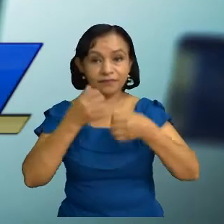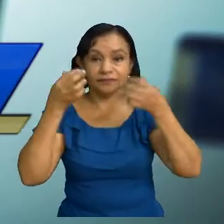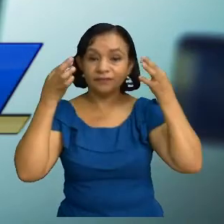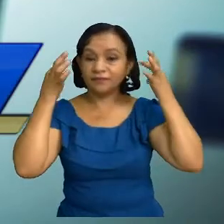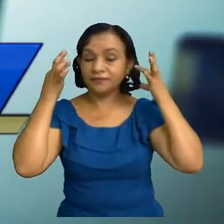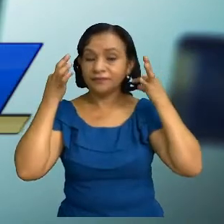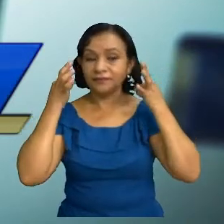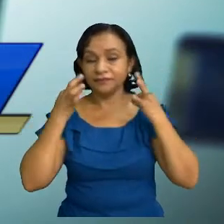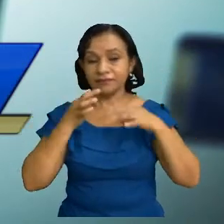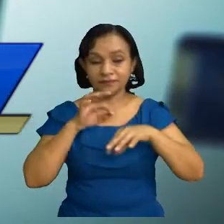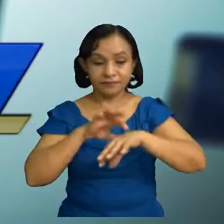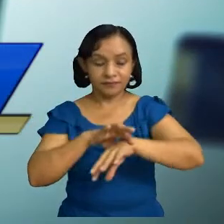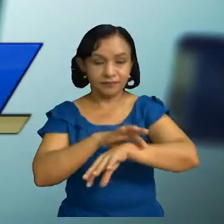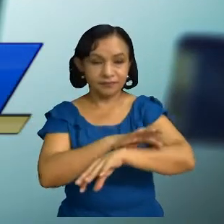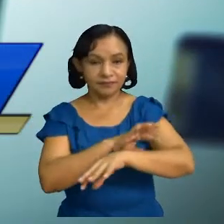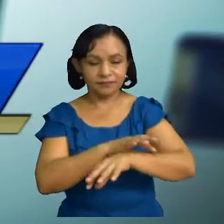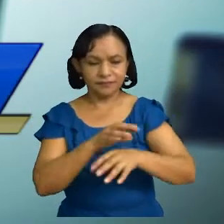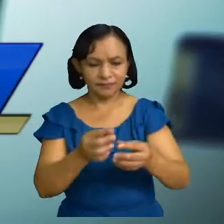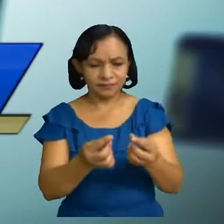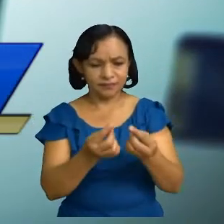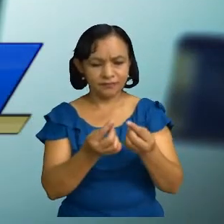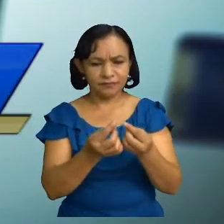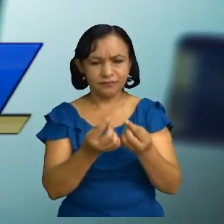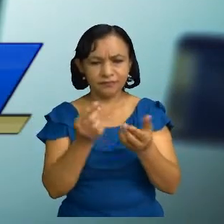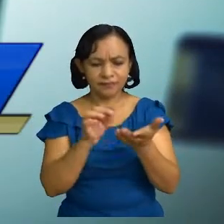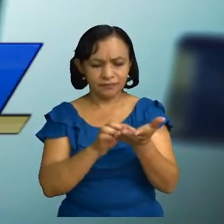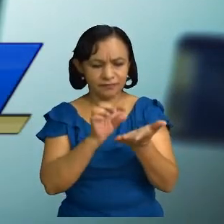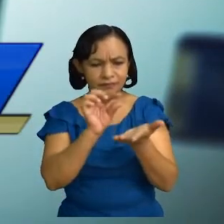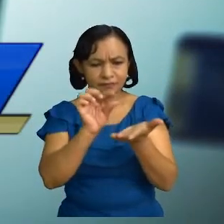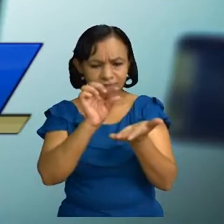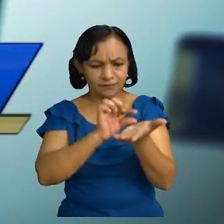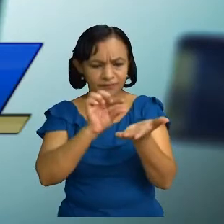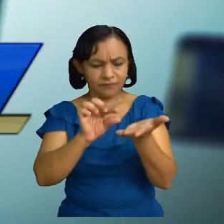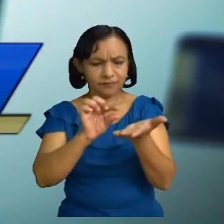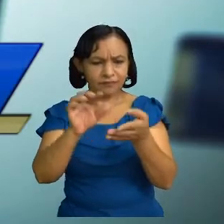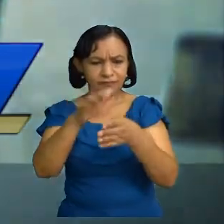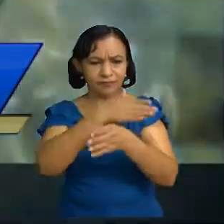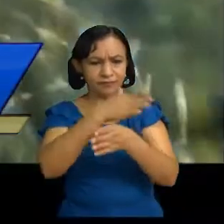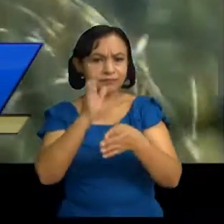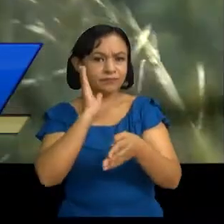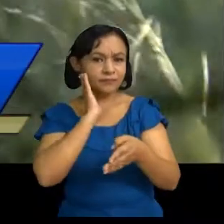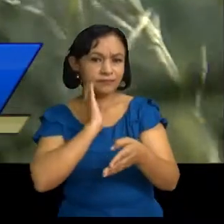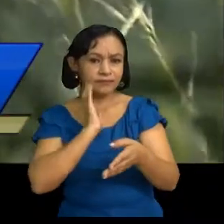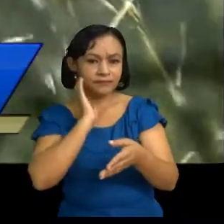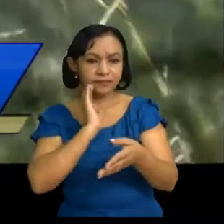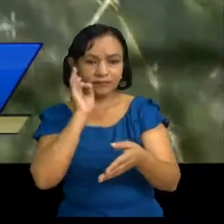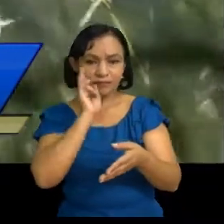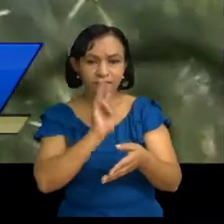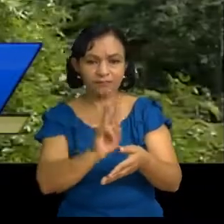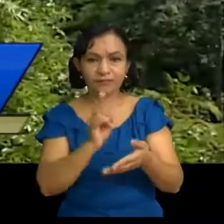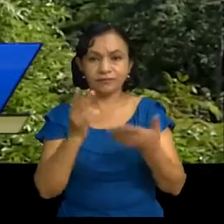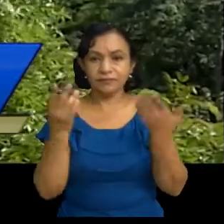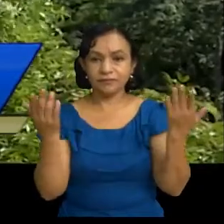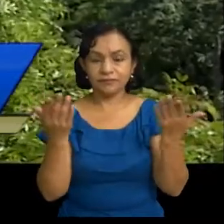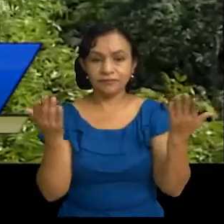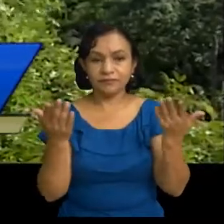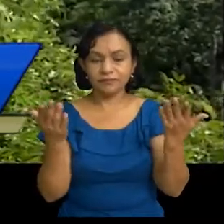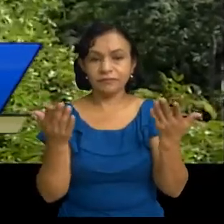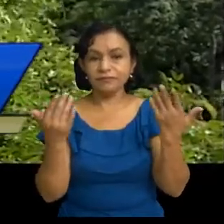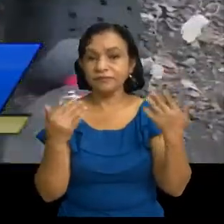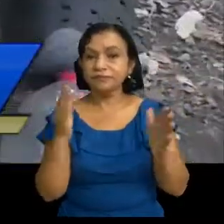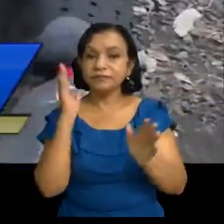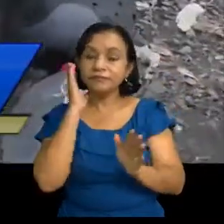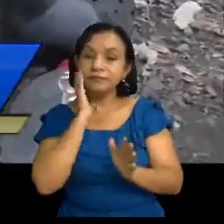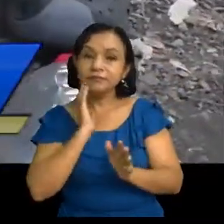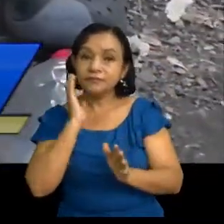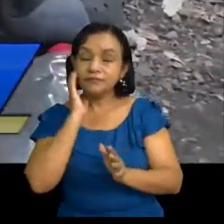bisutería con semillas forestales entonces son experiencias que nosotros nos dicen mucho y son todas esas experiencias